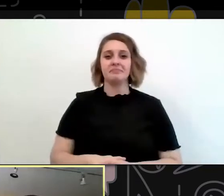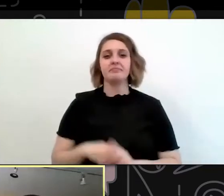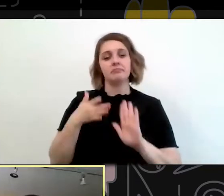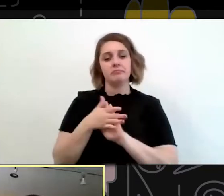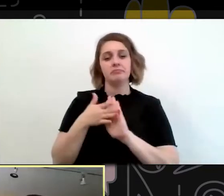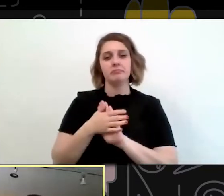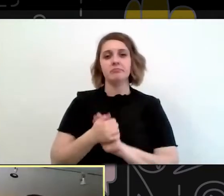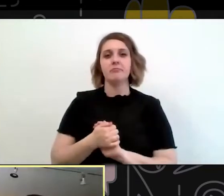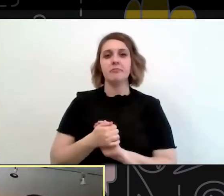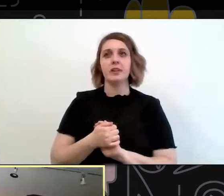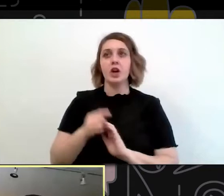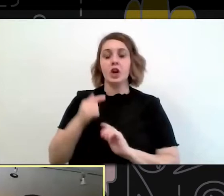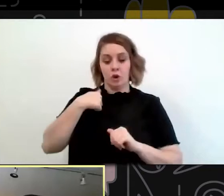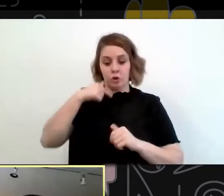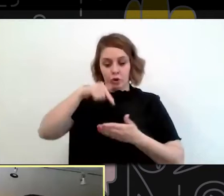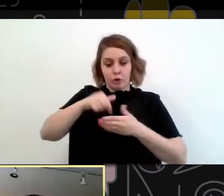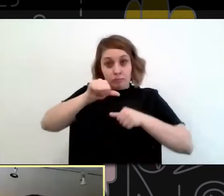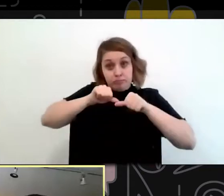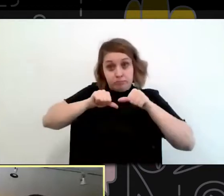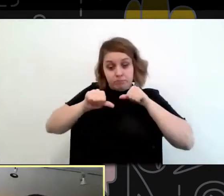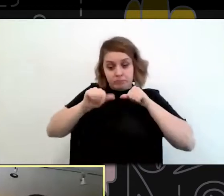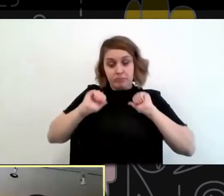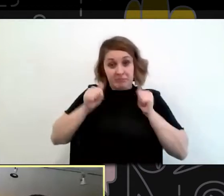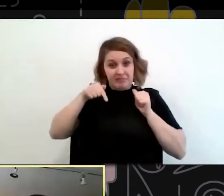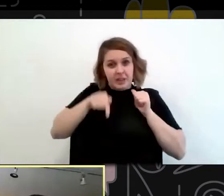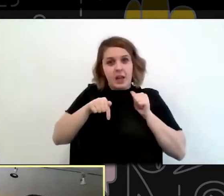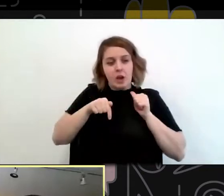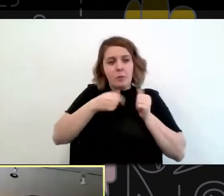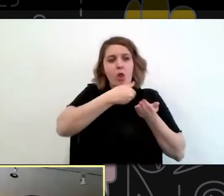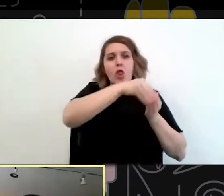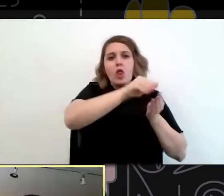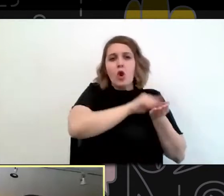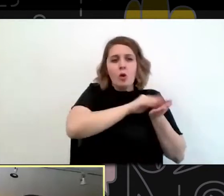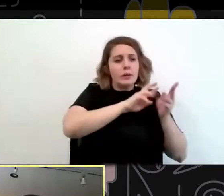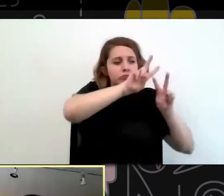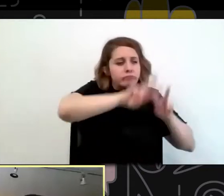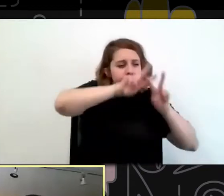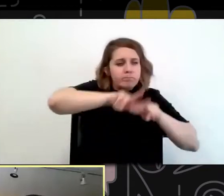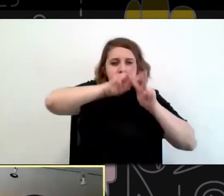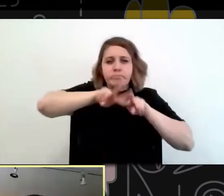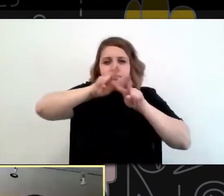Pues el punto de partida ha sido una revisión documental de los